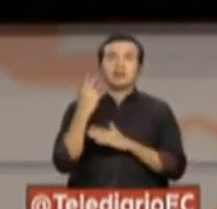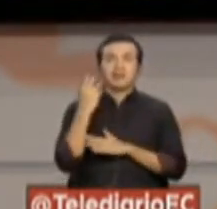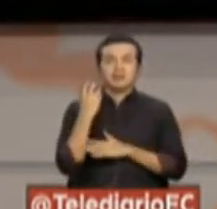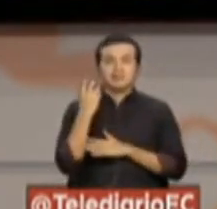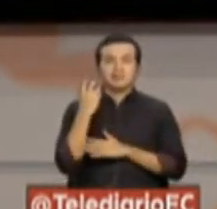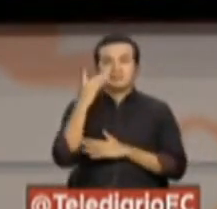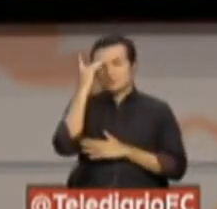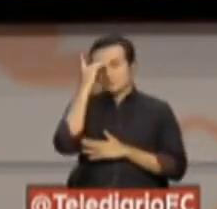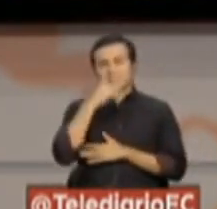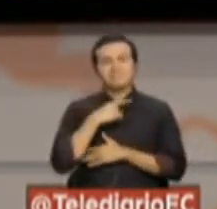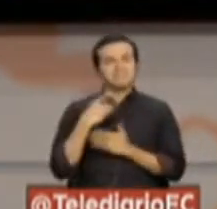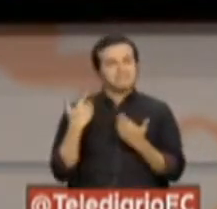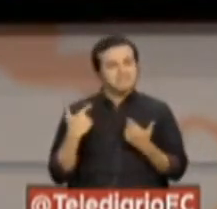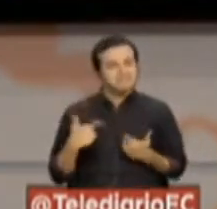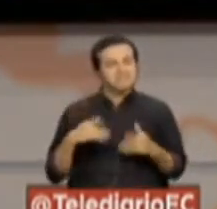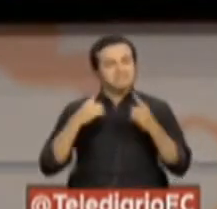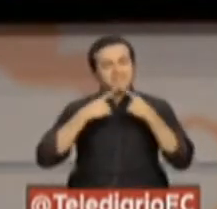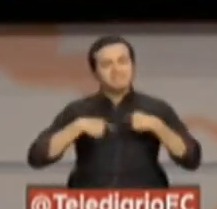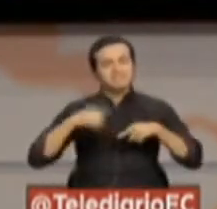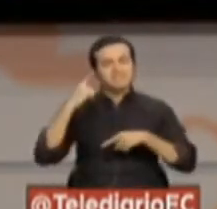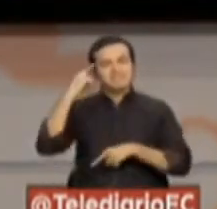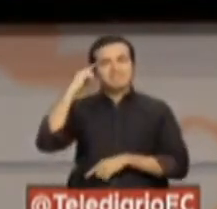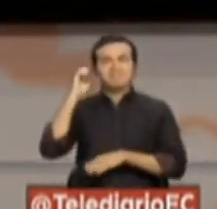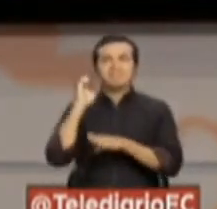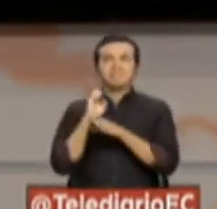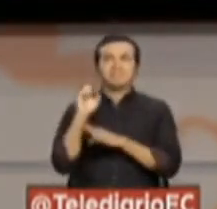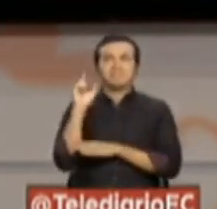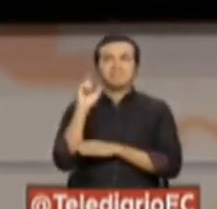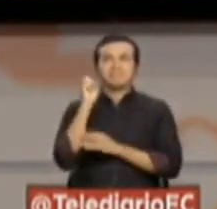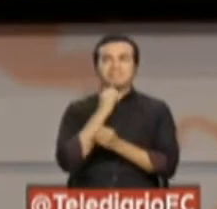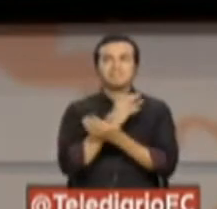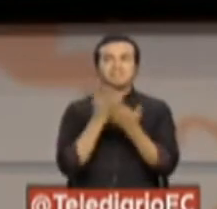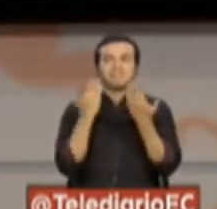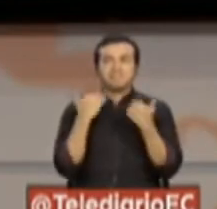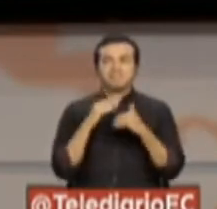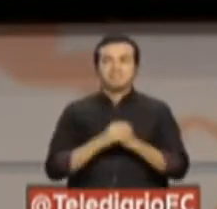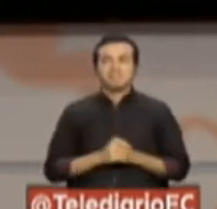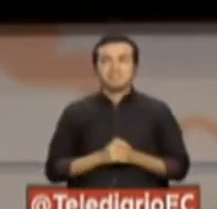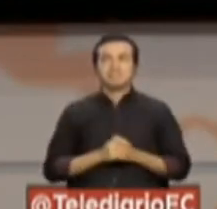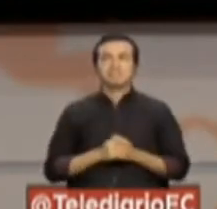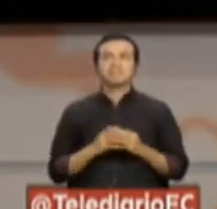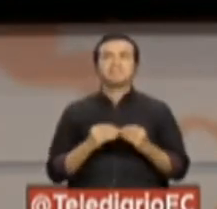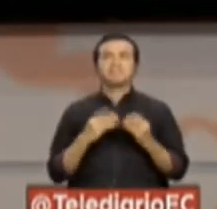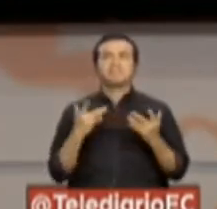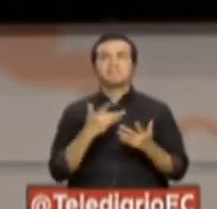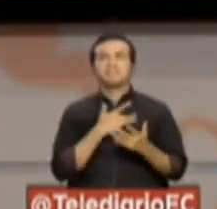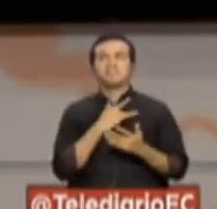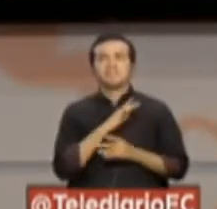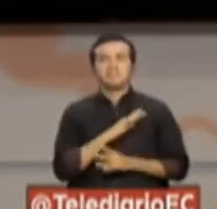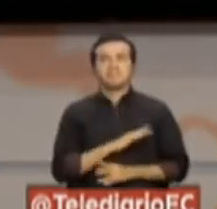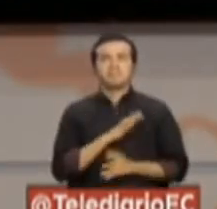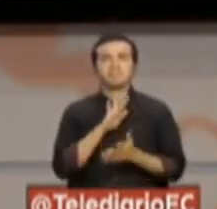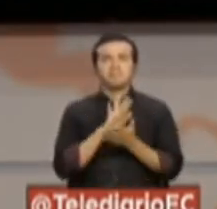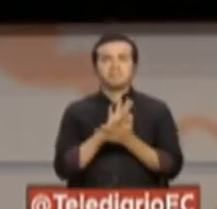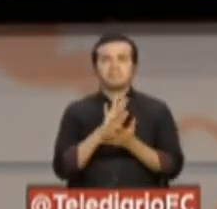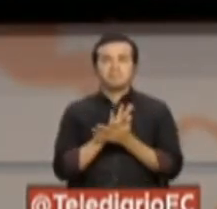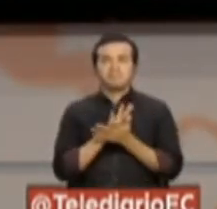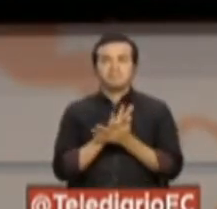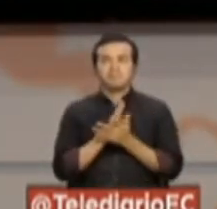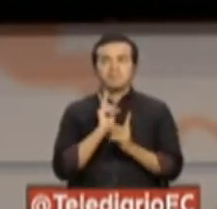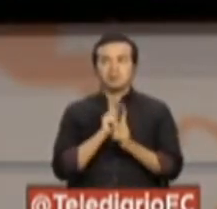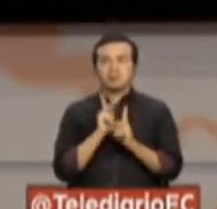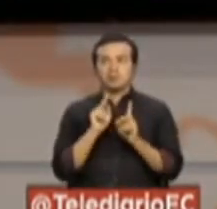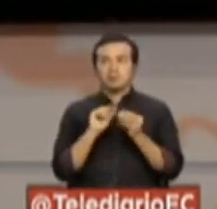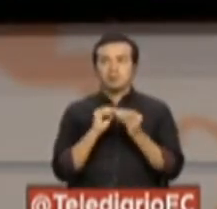que difundió el gobierno nacional el lunes. Con mucha tranquilidad vemos que el punto